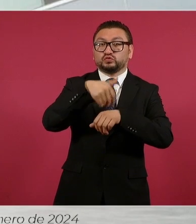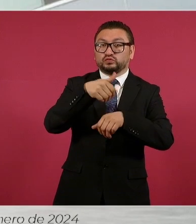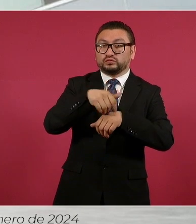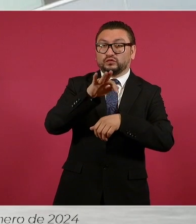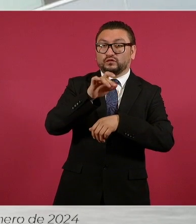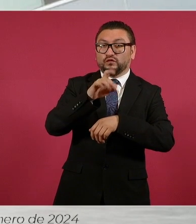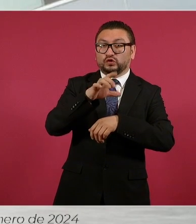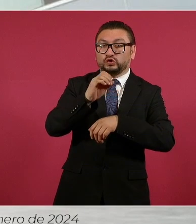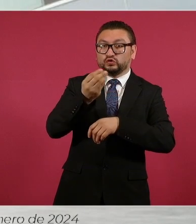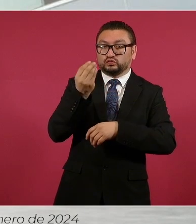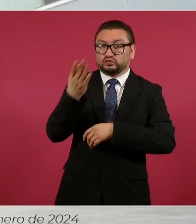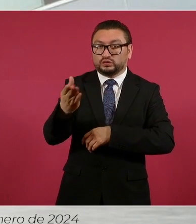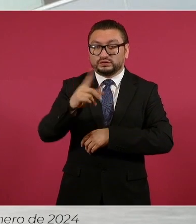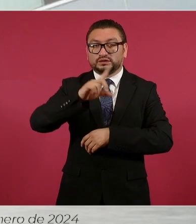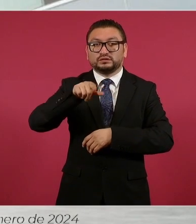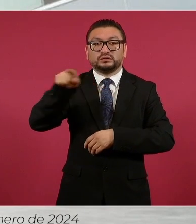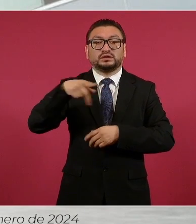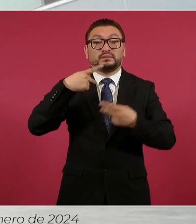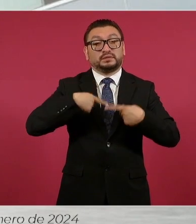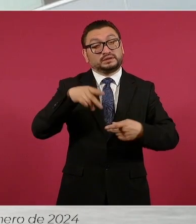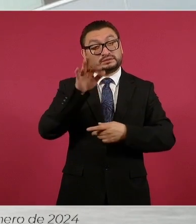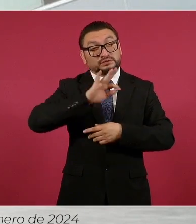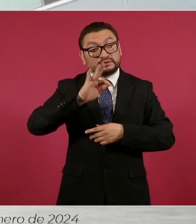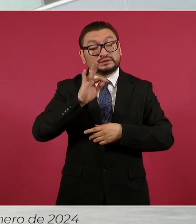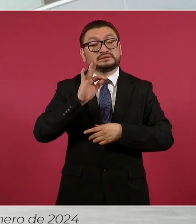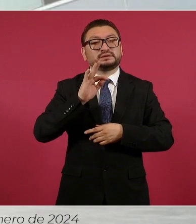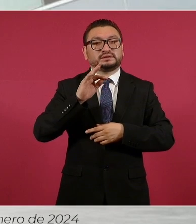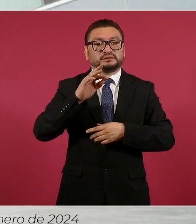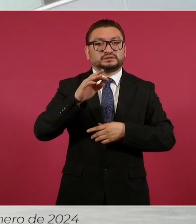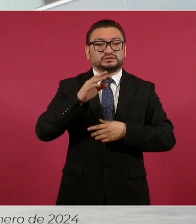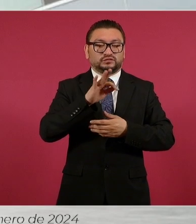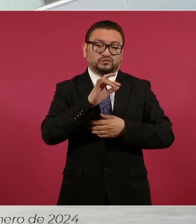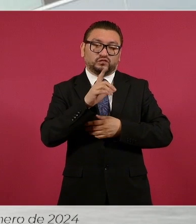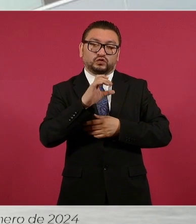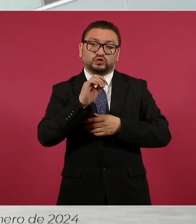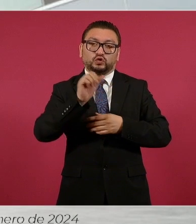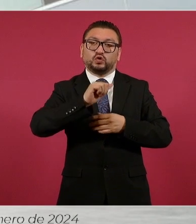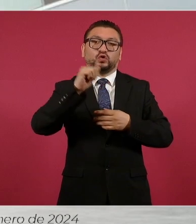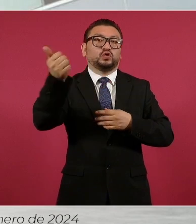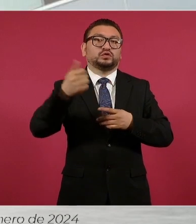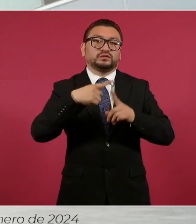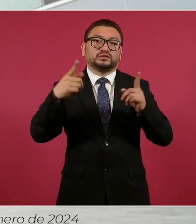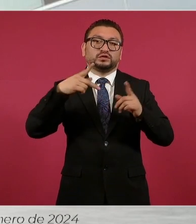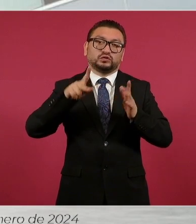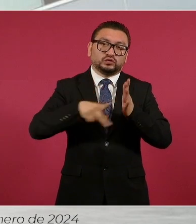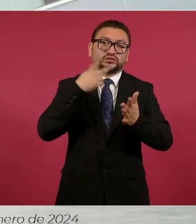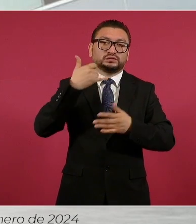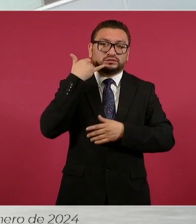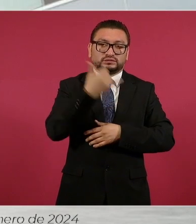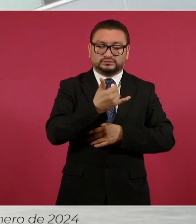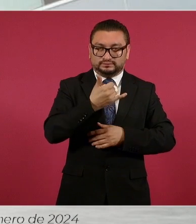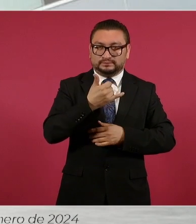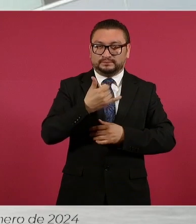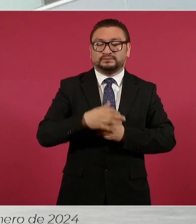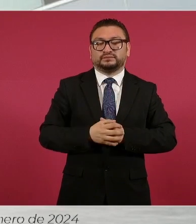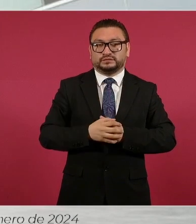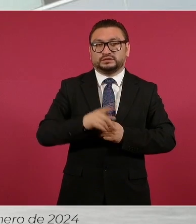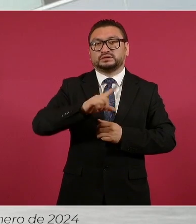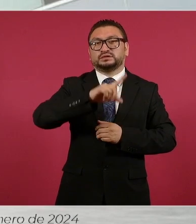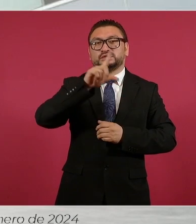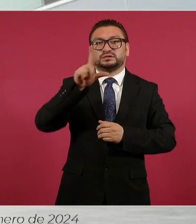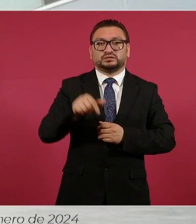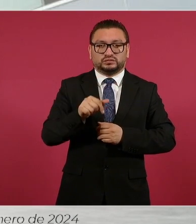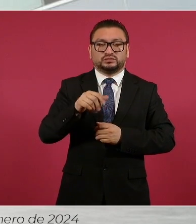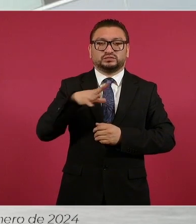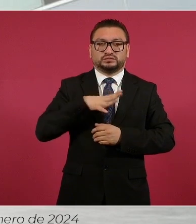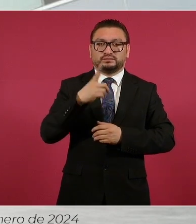folio y probablemente la persona de un folio volvió a llamar por lo motivo que haya sido. Y luego